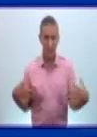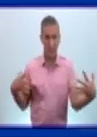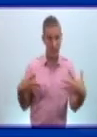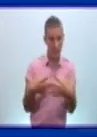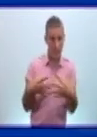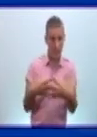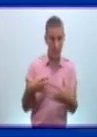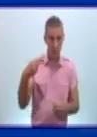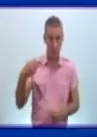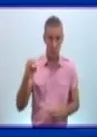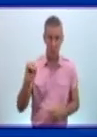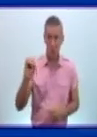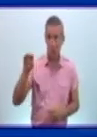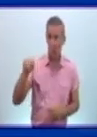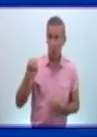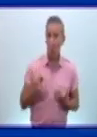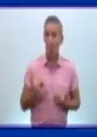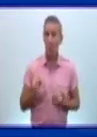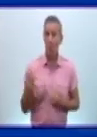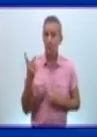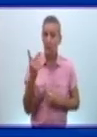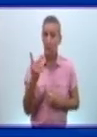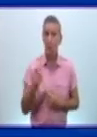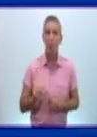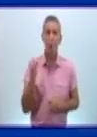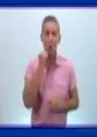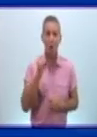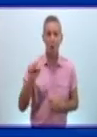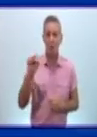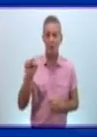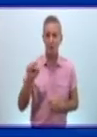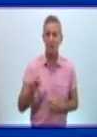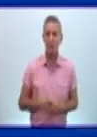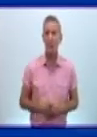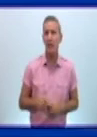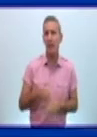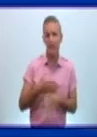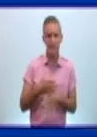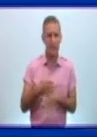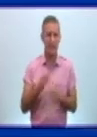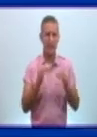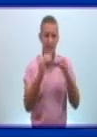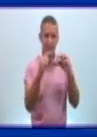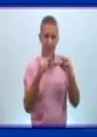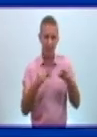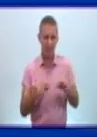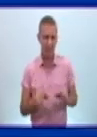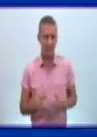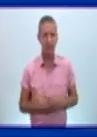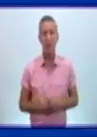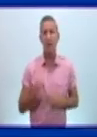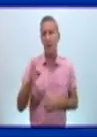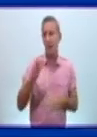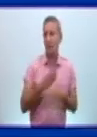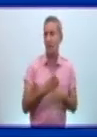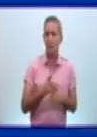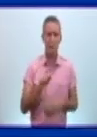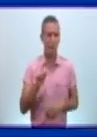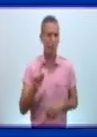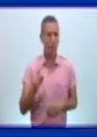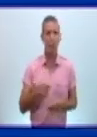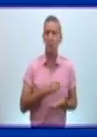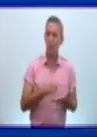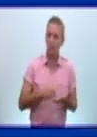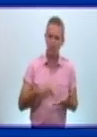homogéneas de dos o más sustancias en proporciones variadas. Este concepto no tienen que copiarlo ahora, aparece en su libro de